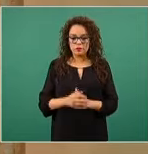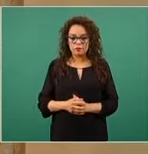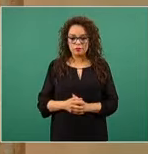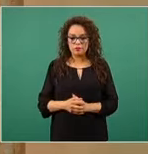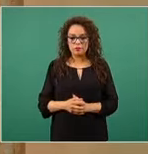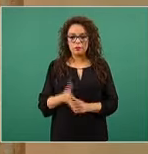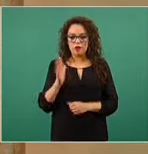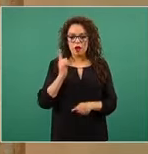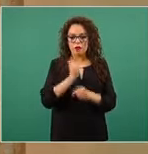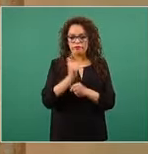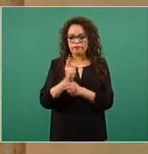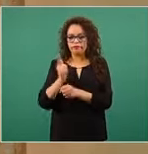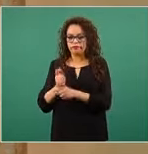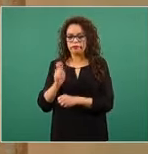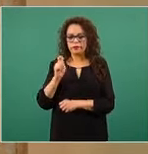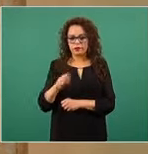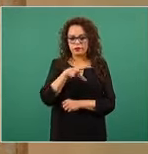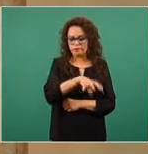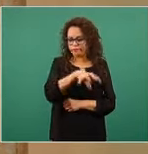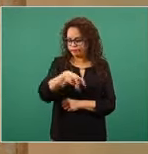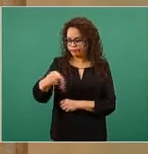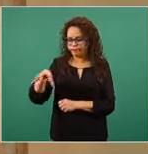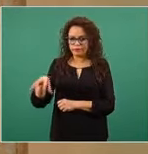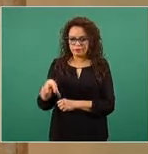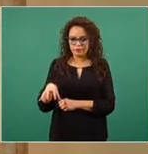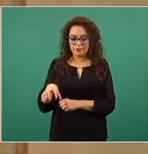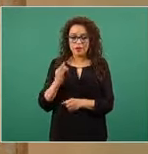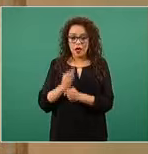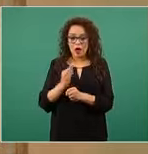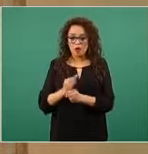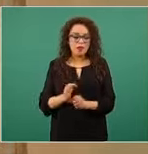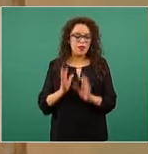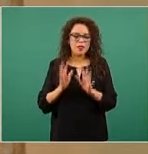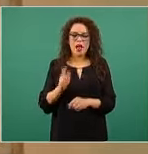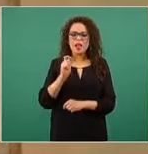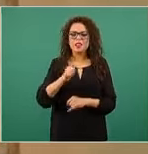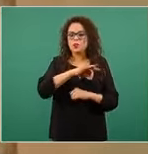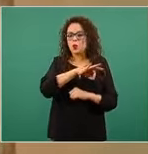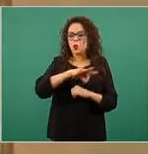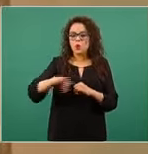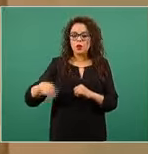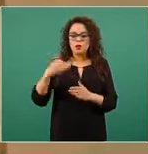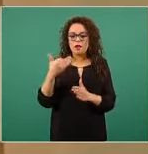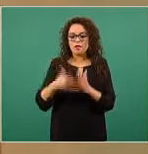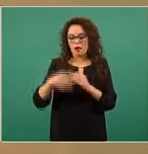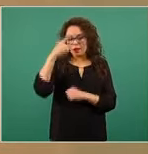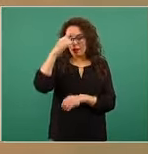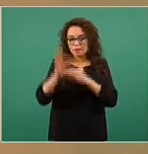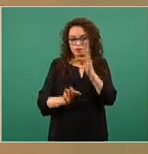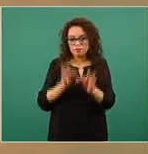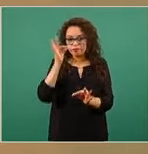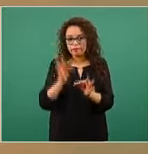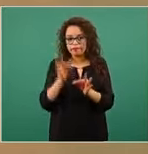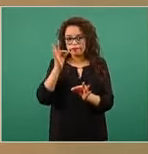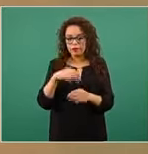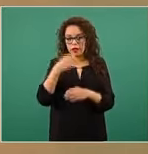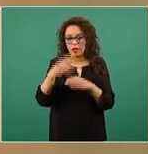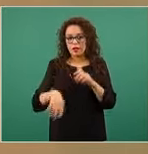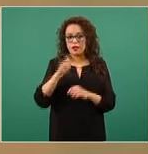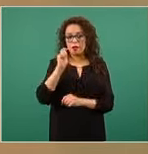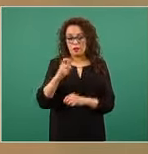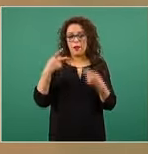claramente identificadas. Estamos ya prácticamente en lo último que falta para completar la vacunación